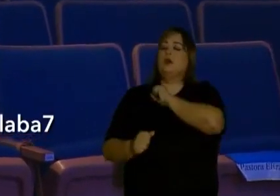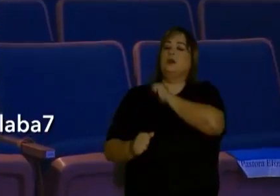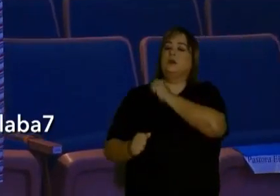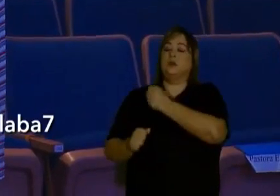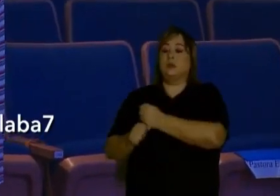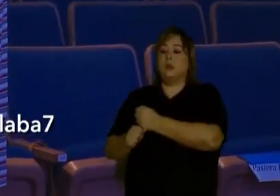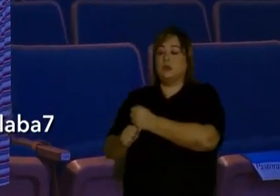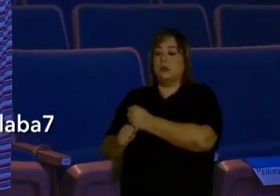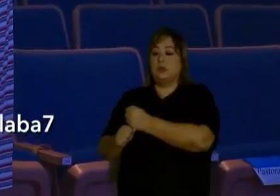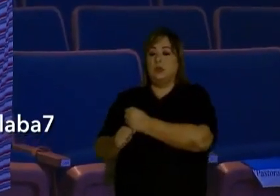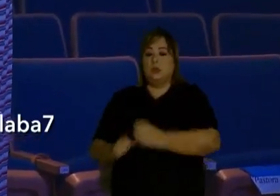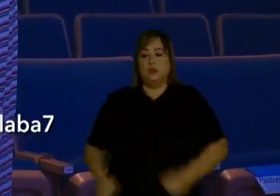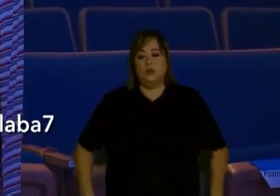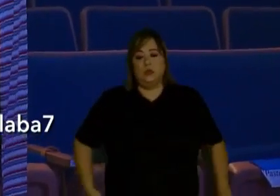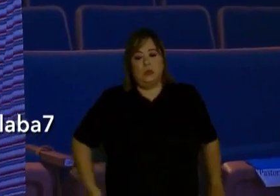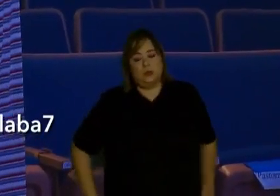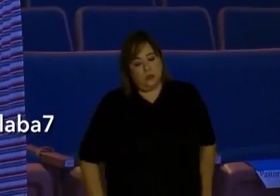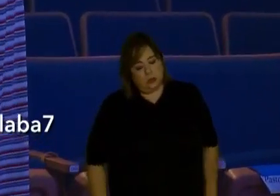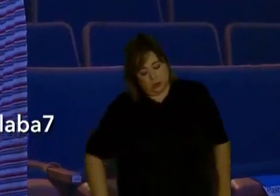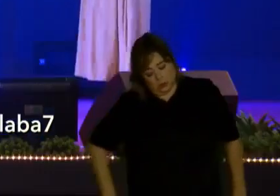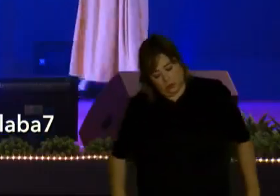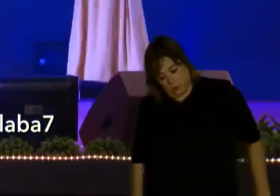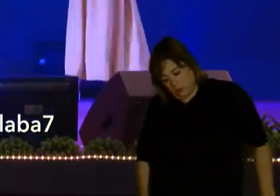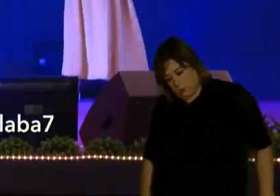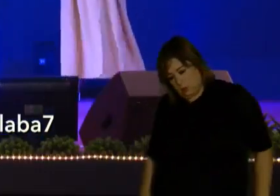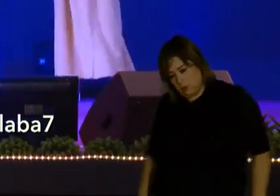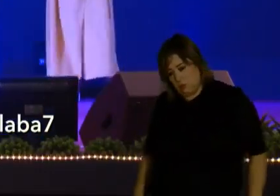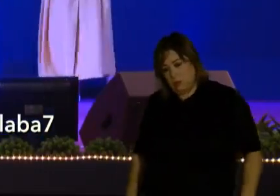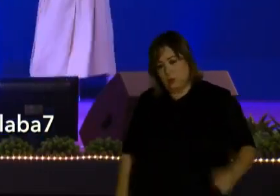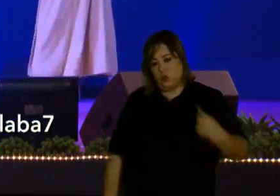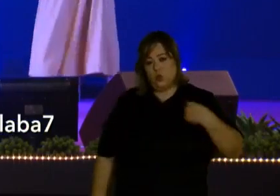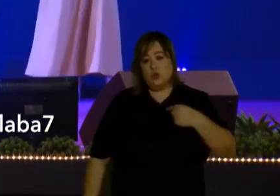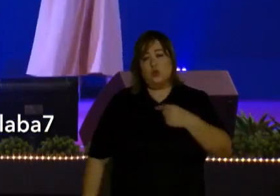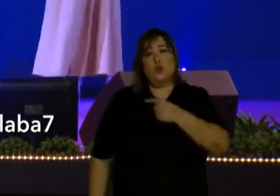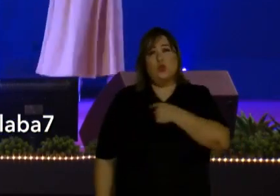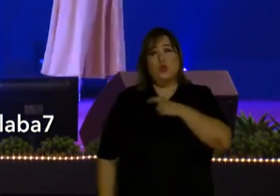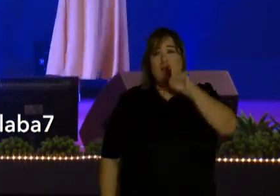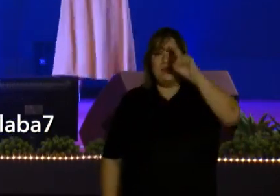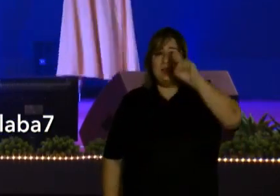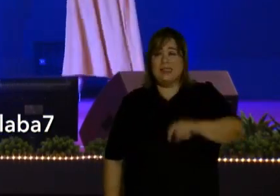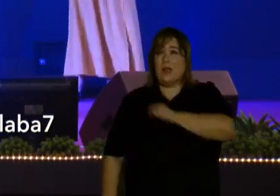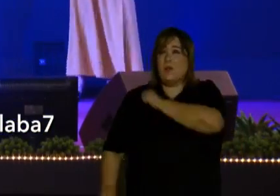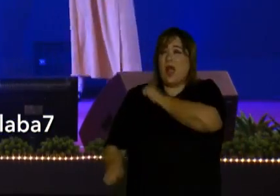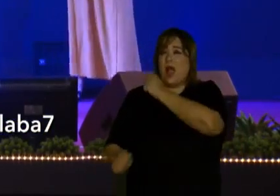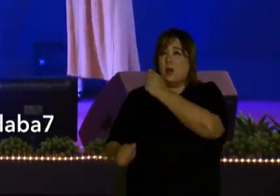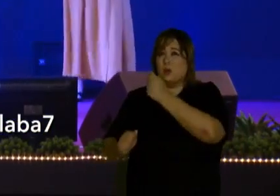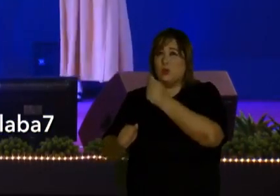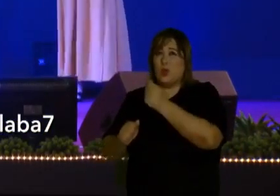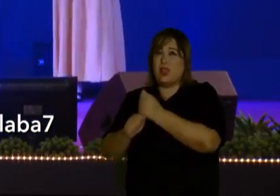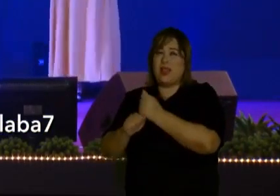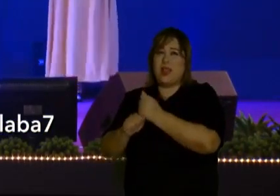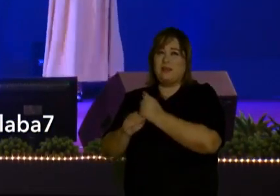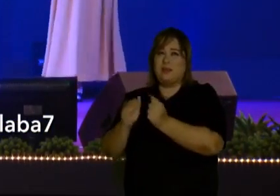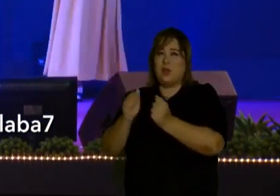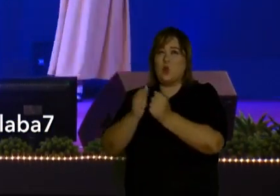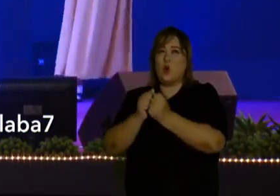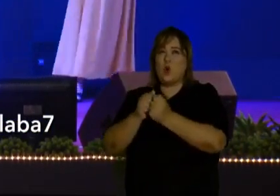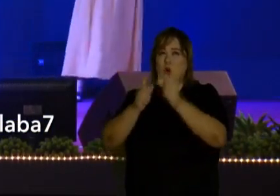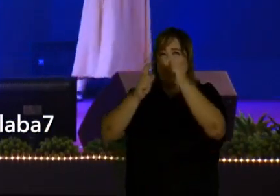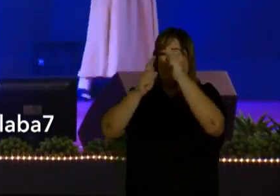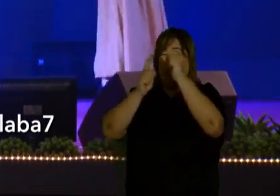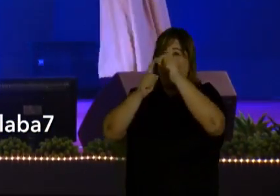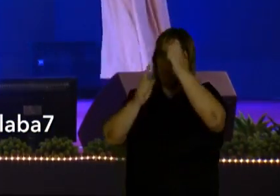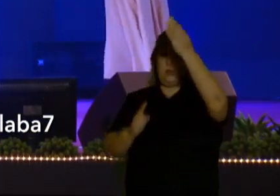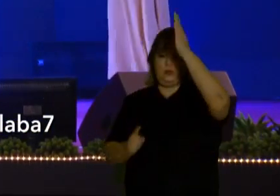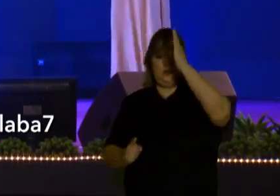Señor, repetir lo que la palabra establece y poder tener autoridad sobre la palabra, sobre ese sonido en este tiempo de desafío, poder pararnos